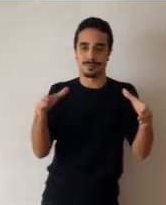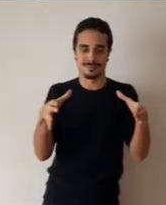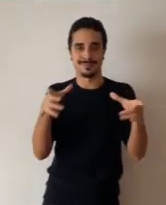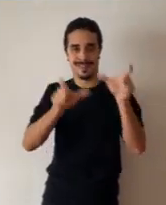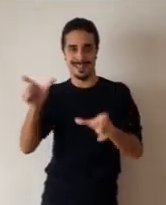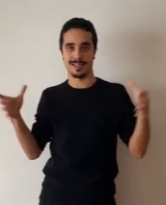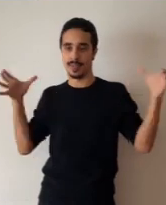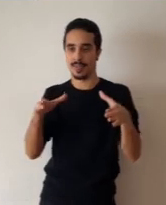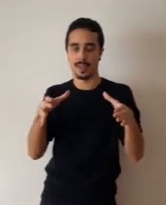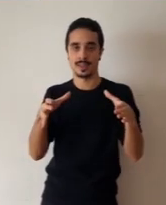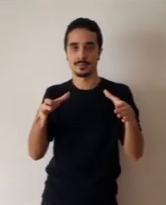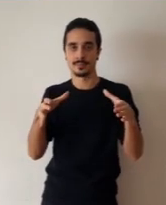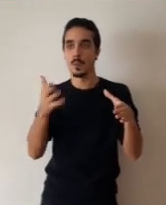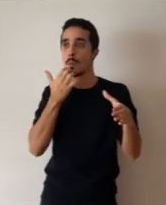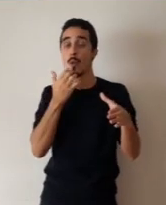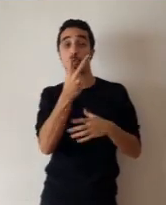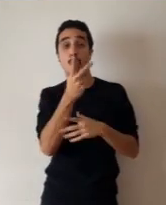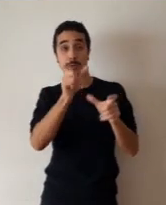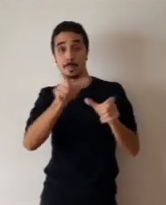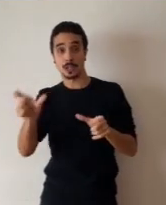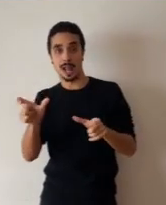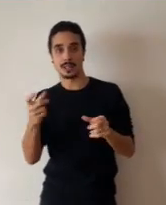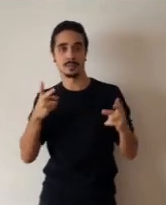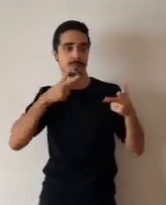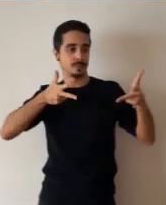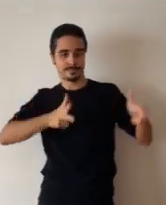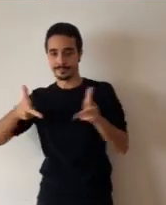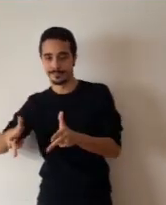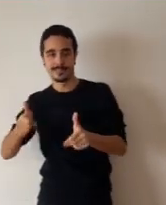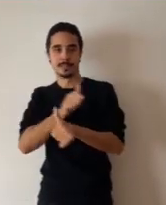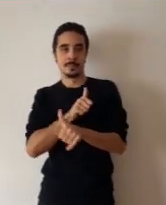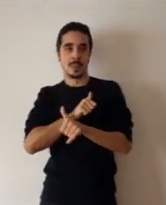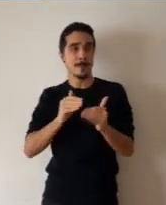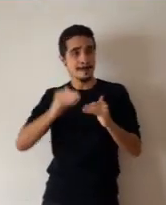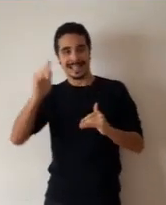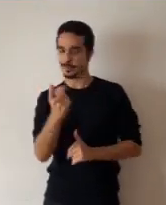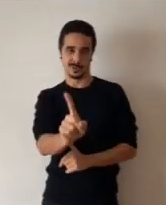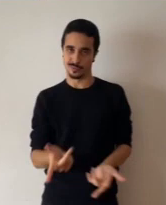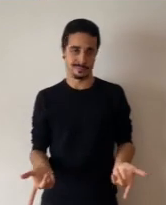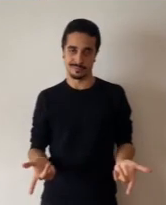tengamos nunca personas, más de 2 personas esperando nunca